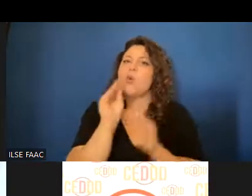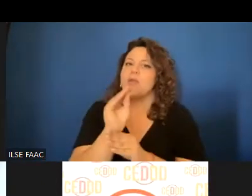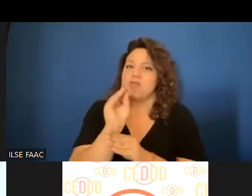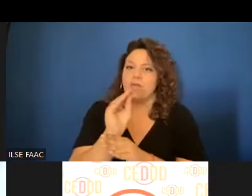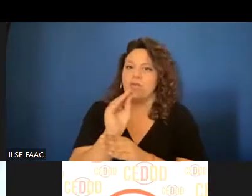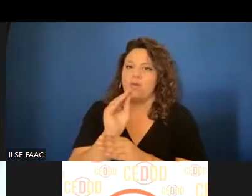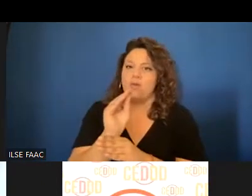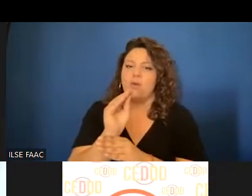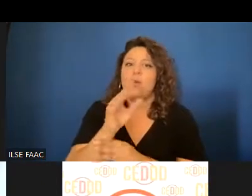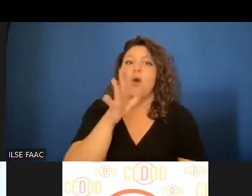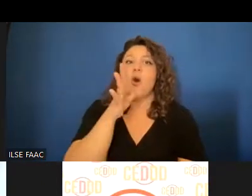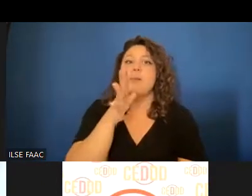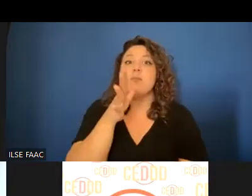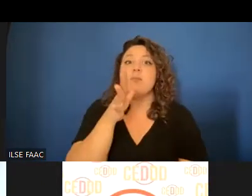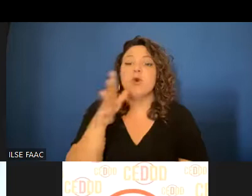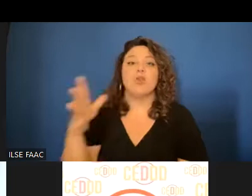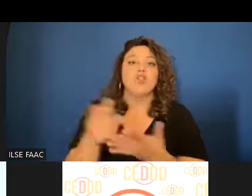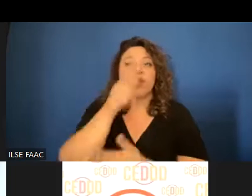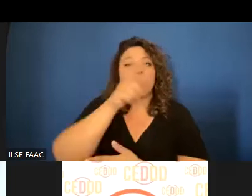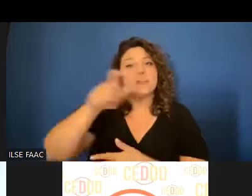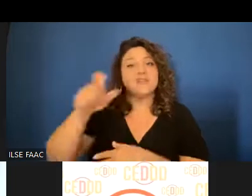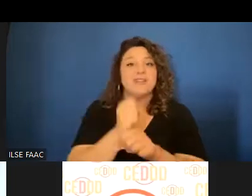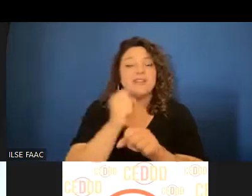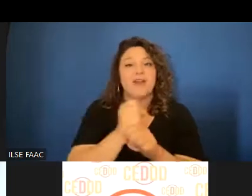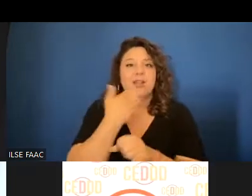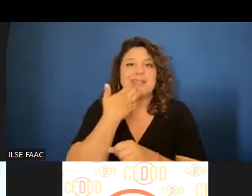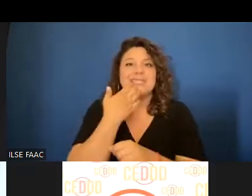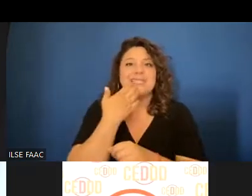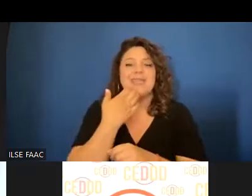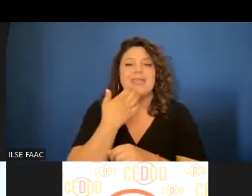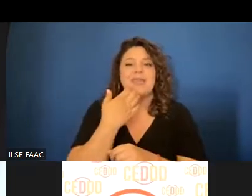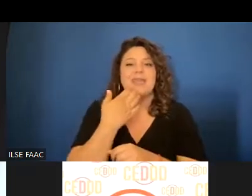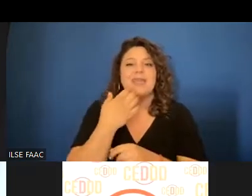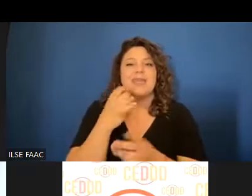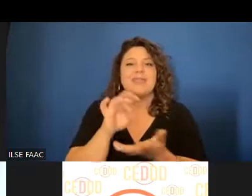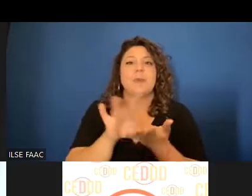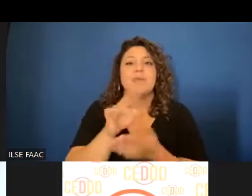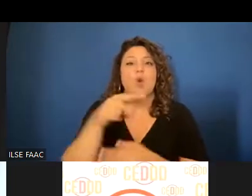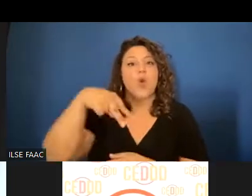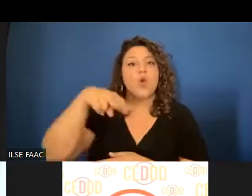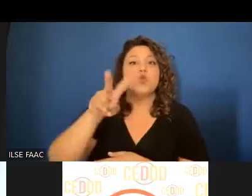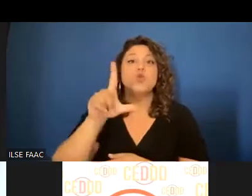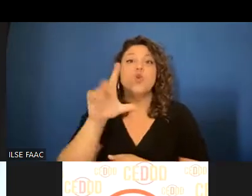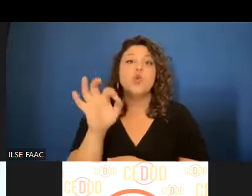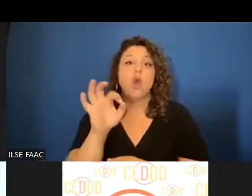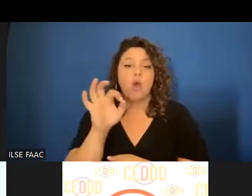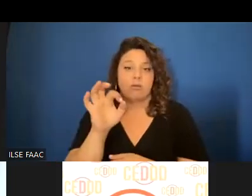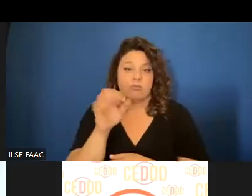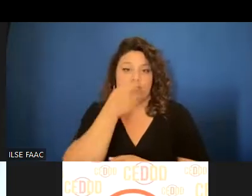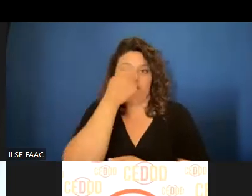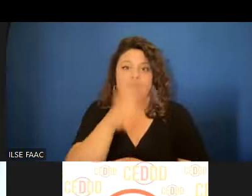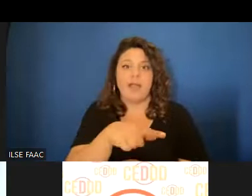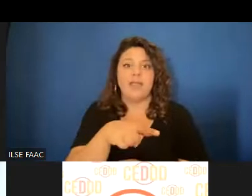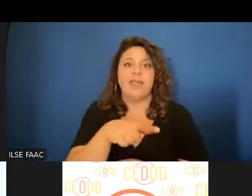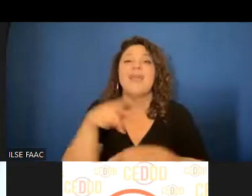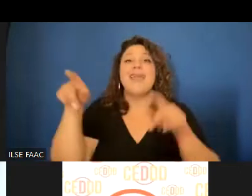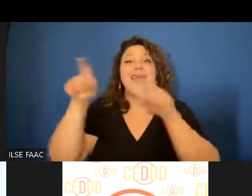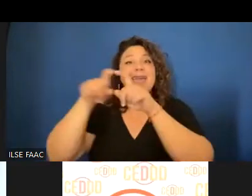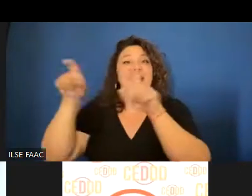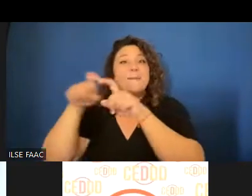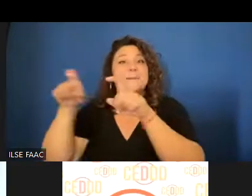los convenios colectivos regularán ese acceso al empleo, a la formación y a la retribución igualitaria.